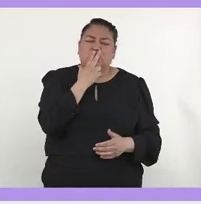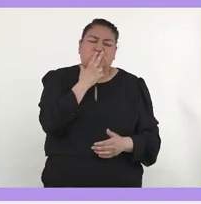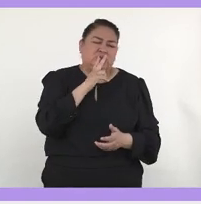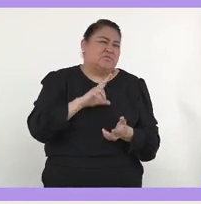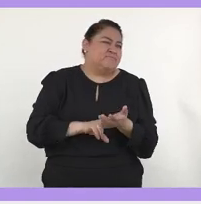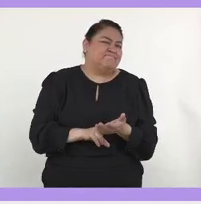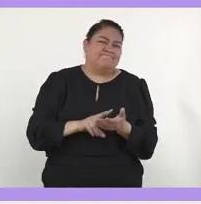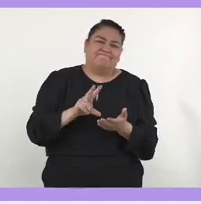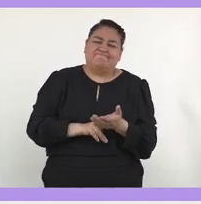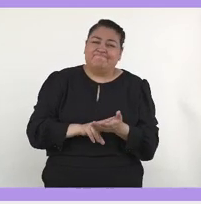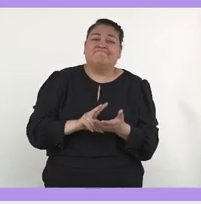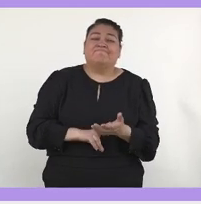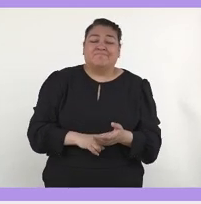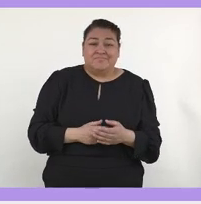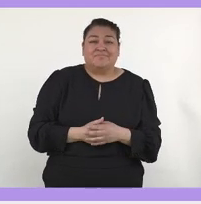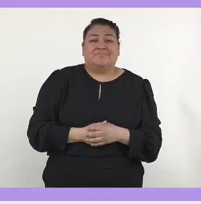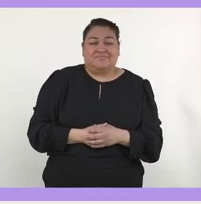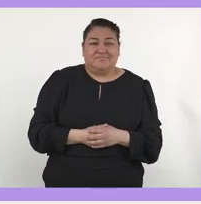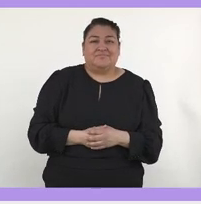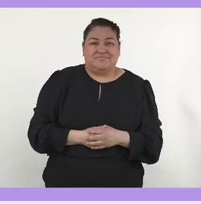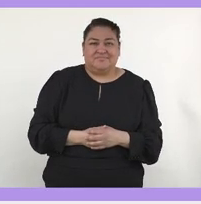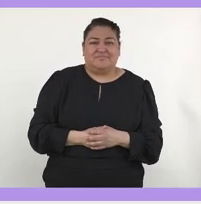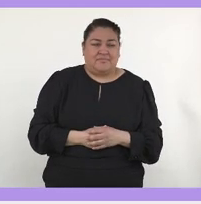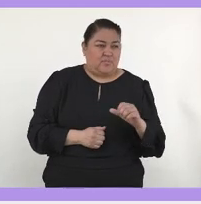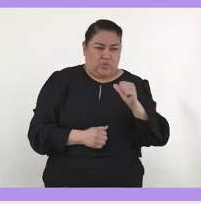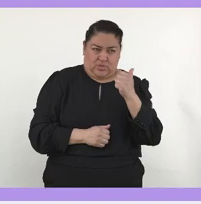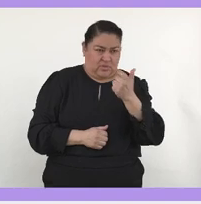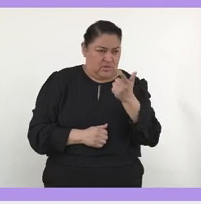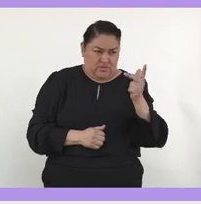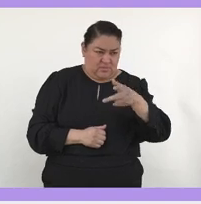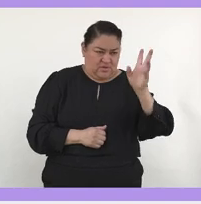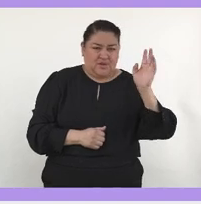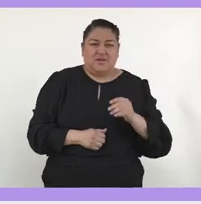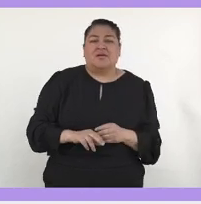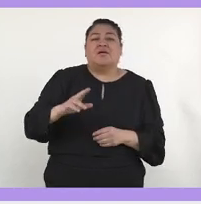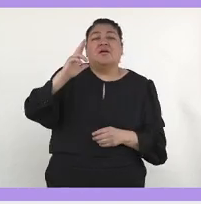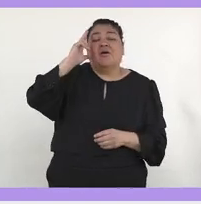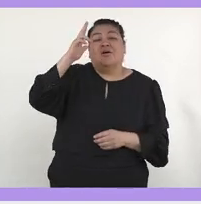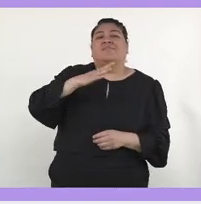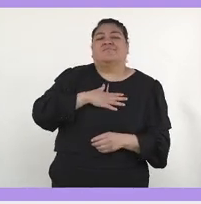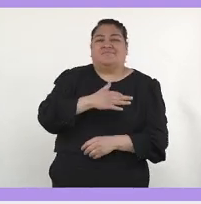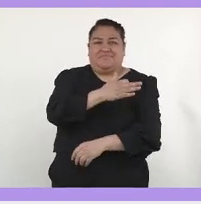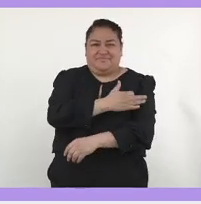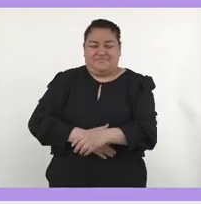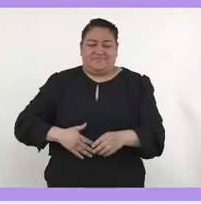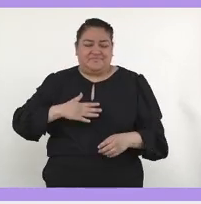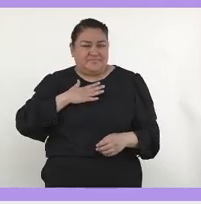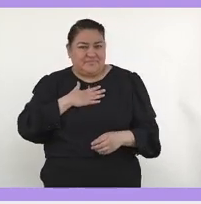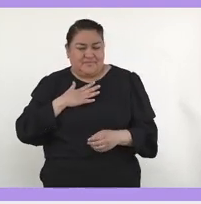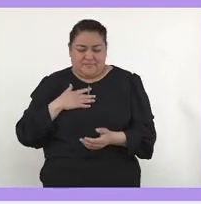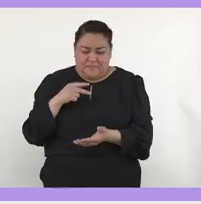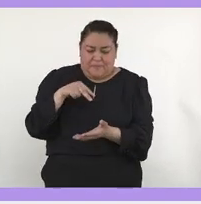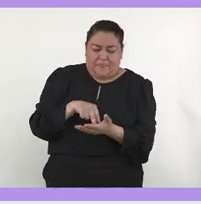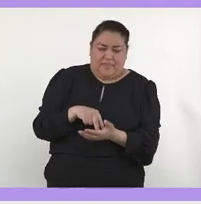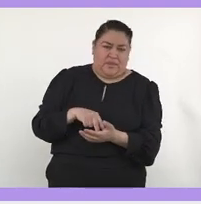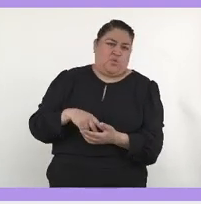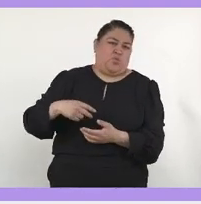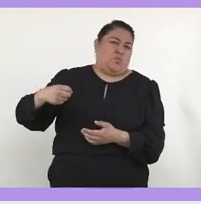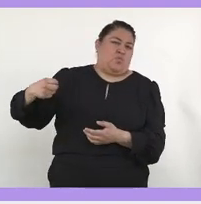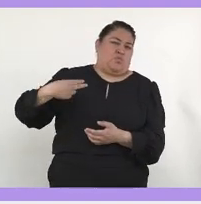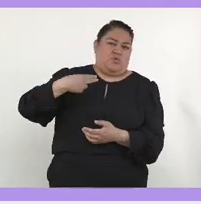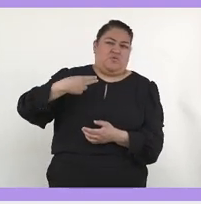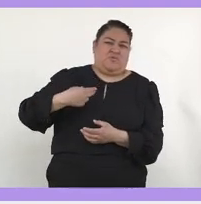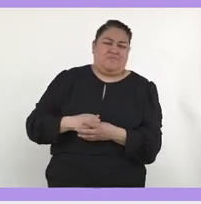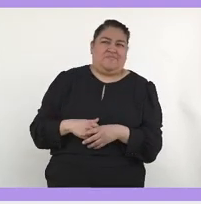Jiménez digo cualquier otra que que quiera Muy buenas tardes para mí es un honor estar acá y la verdad que